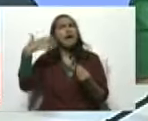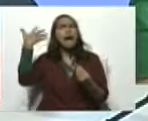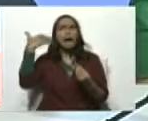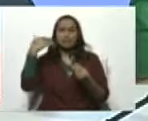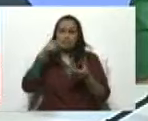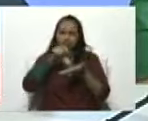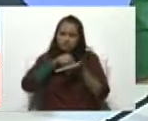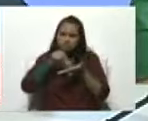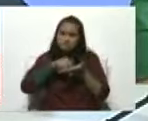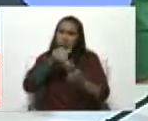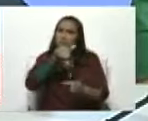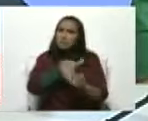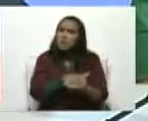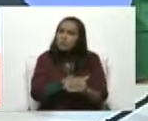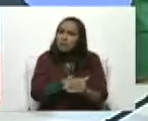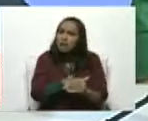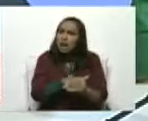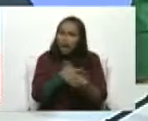Sí,